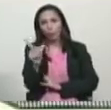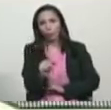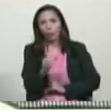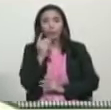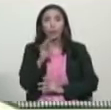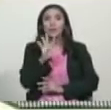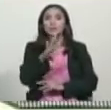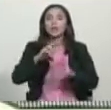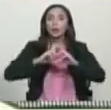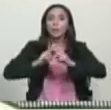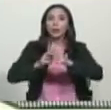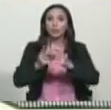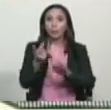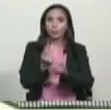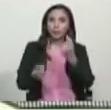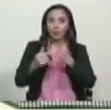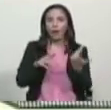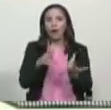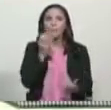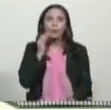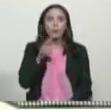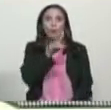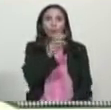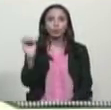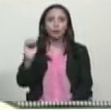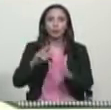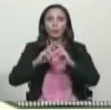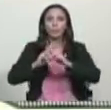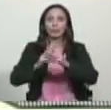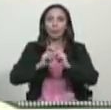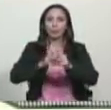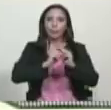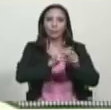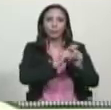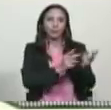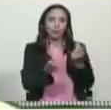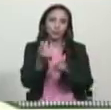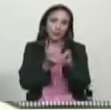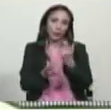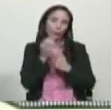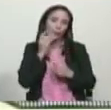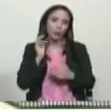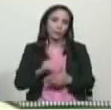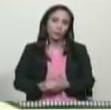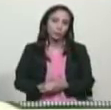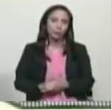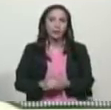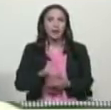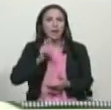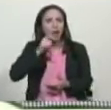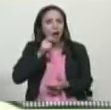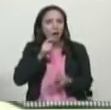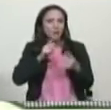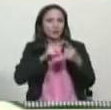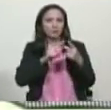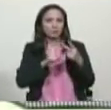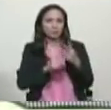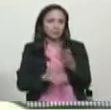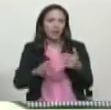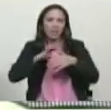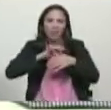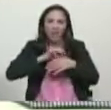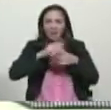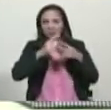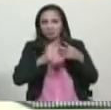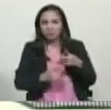créditos de casi 200 créditos que estamos entregando para especies menores, porcino, aves y caprino, que ya están en marcha, pero que